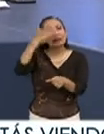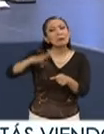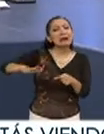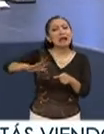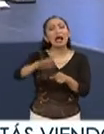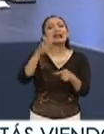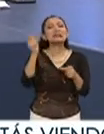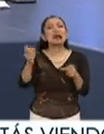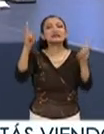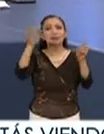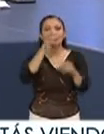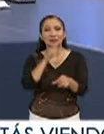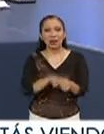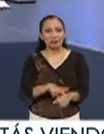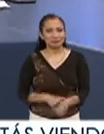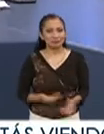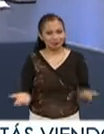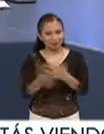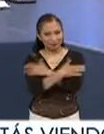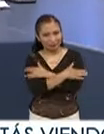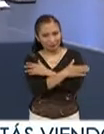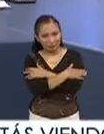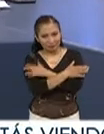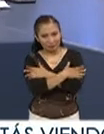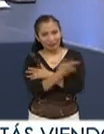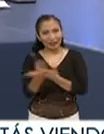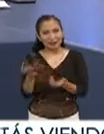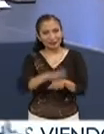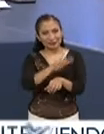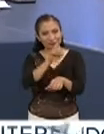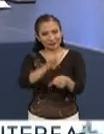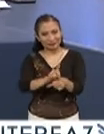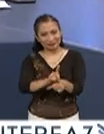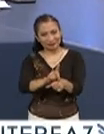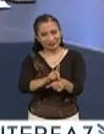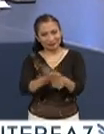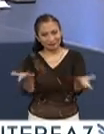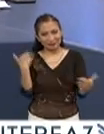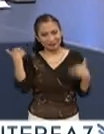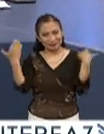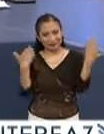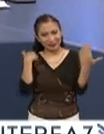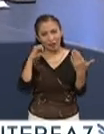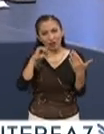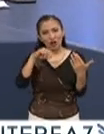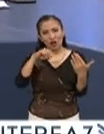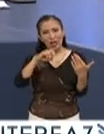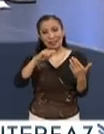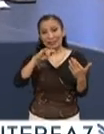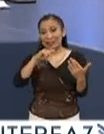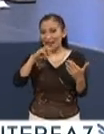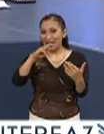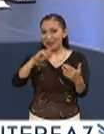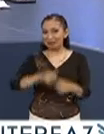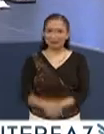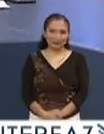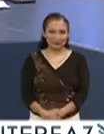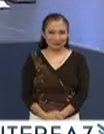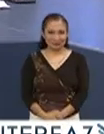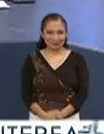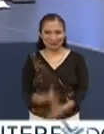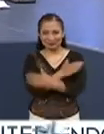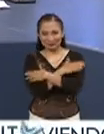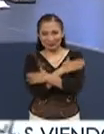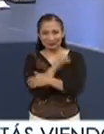más sobre el festival. Te mando un fuerte abrazo y que tengas excelente día, pues que disfrutes a la Sonora Santanera también por allá.